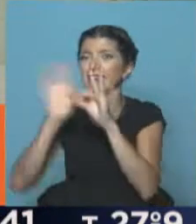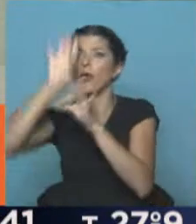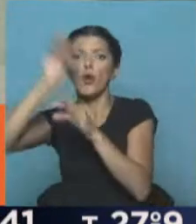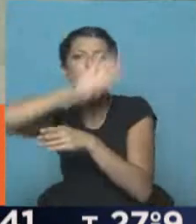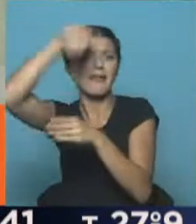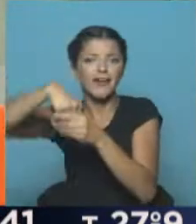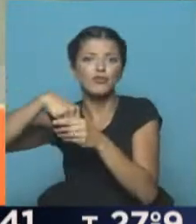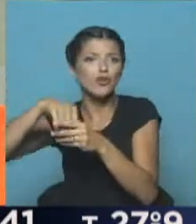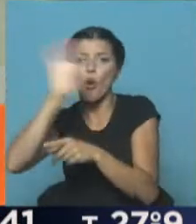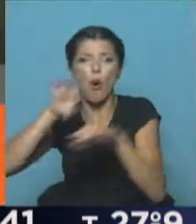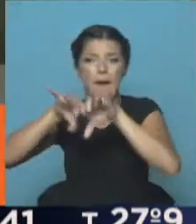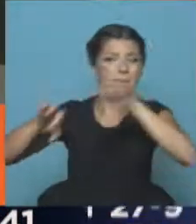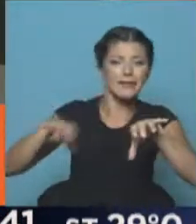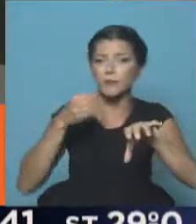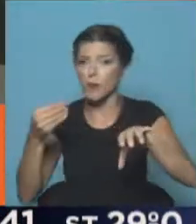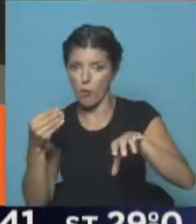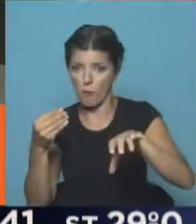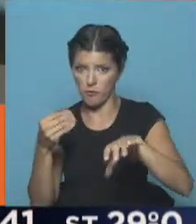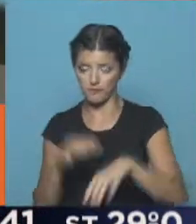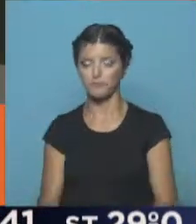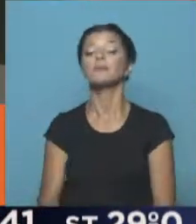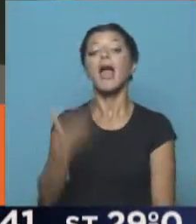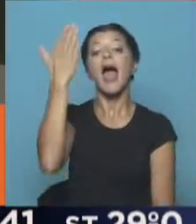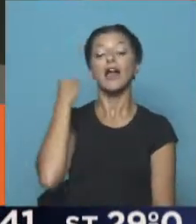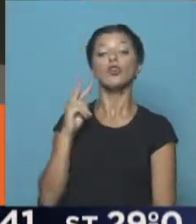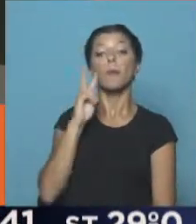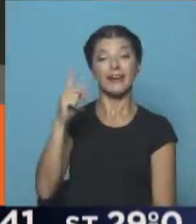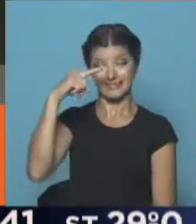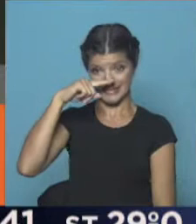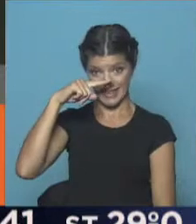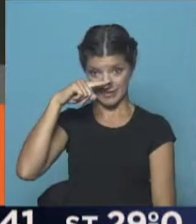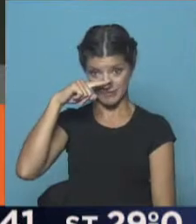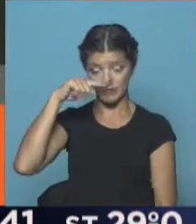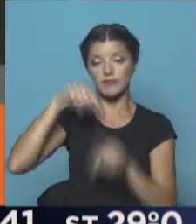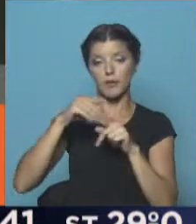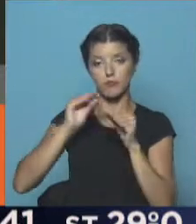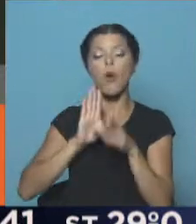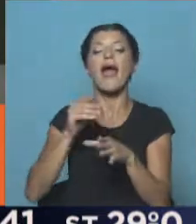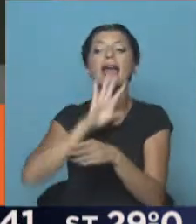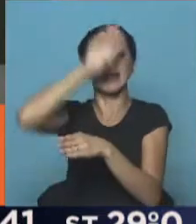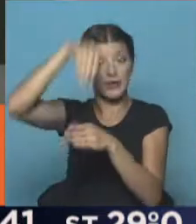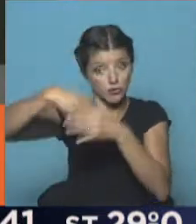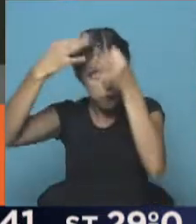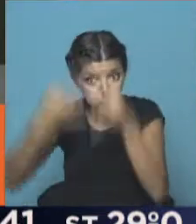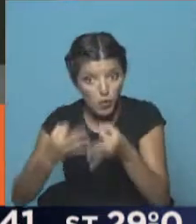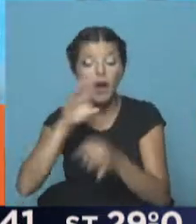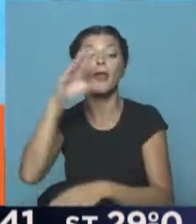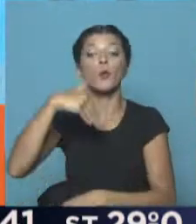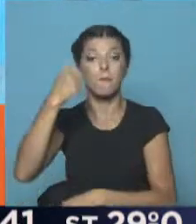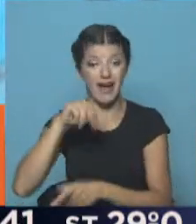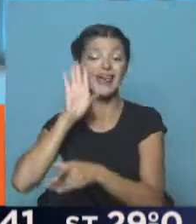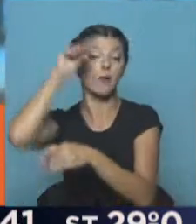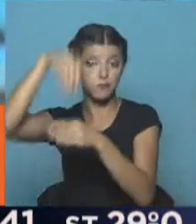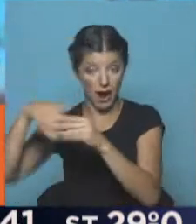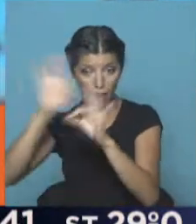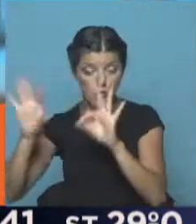europa están en proceso de verificación desde 2007 está en proceso de verificación el ingreso pleno de rumanía en europa por eso